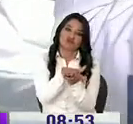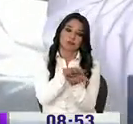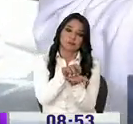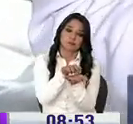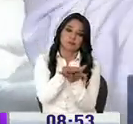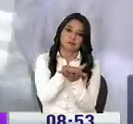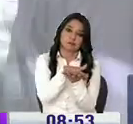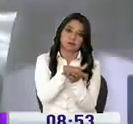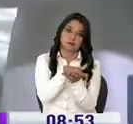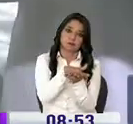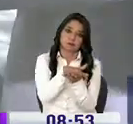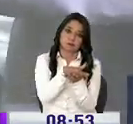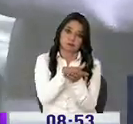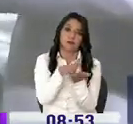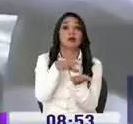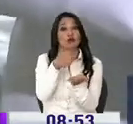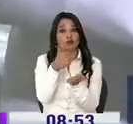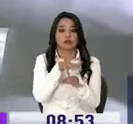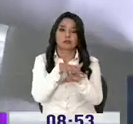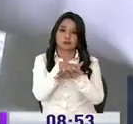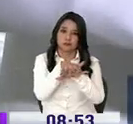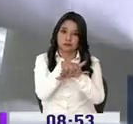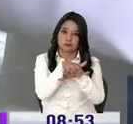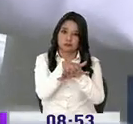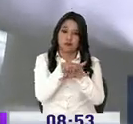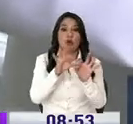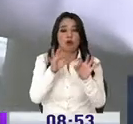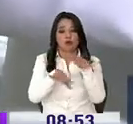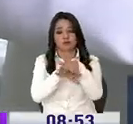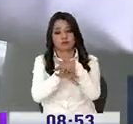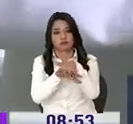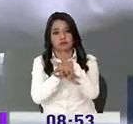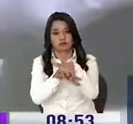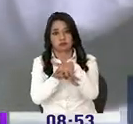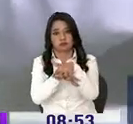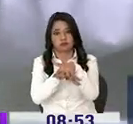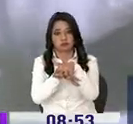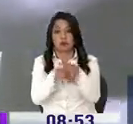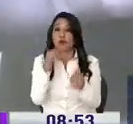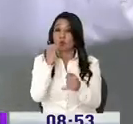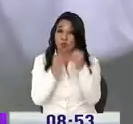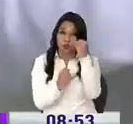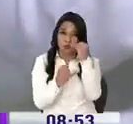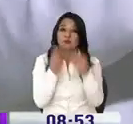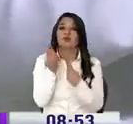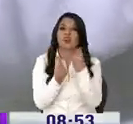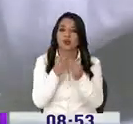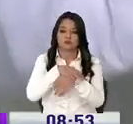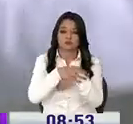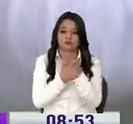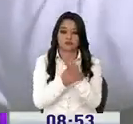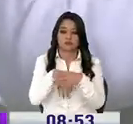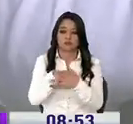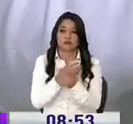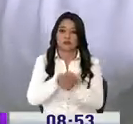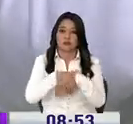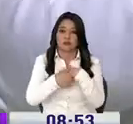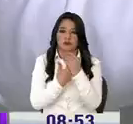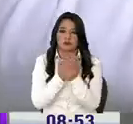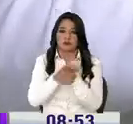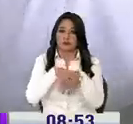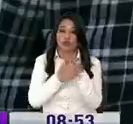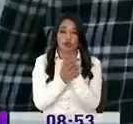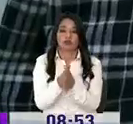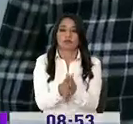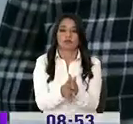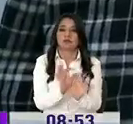bastante espuma entre los dedos, el un lado y el otro lado, y finalmente hace un global de toda la